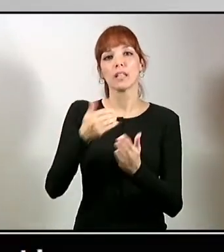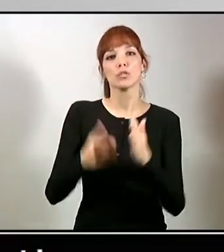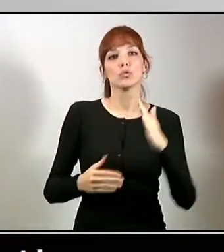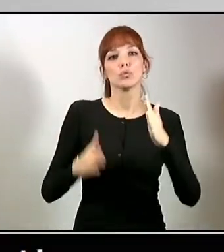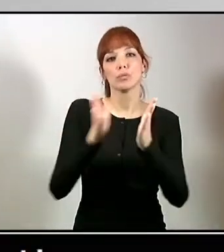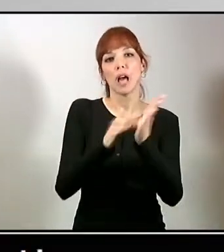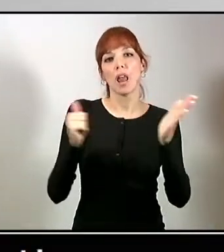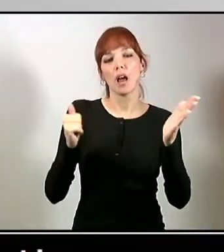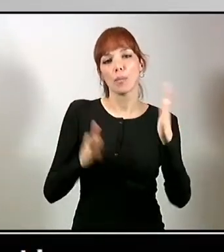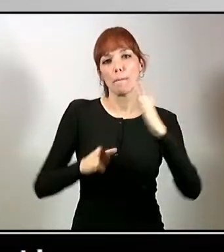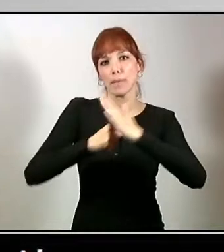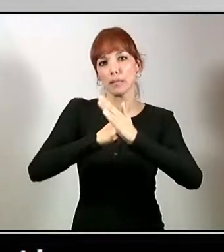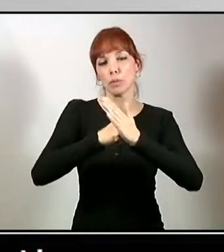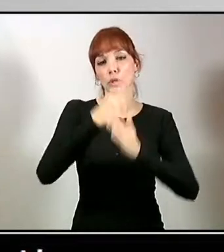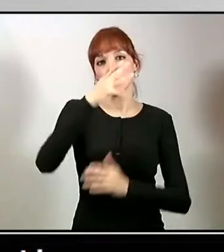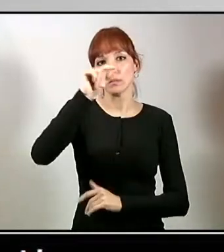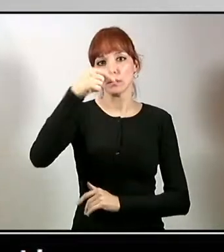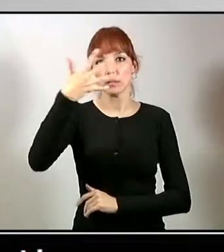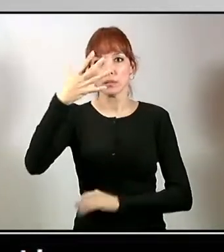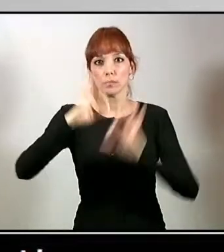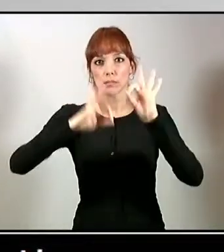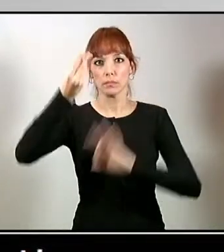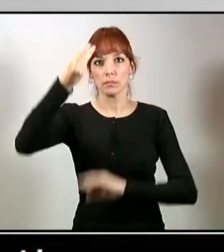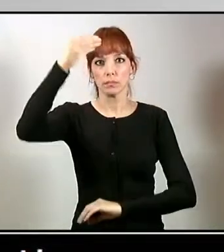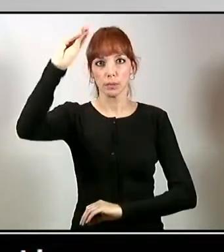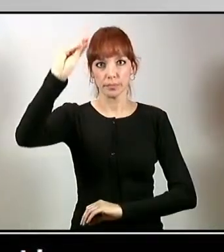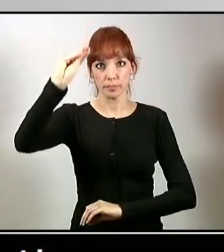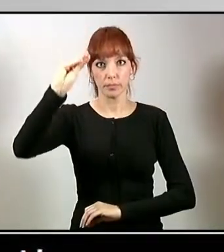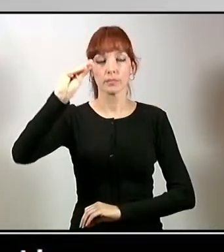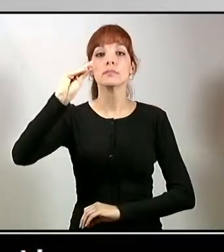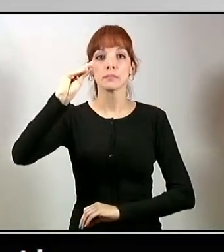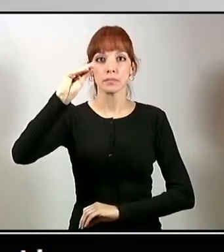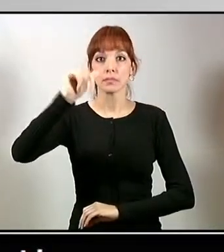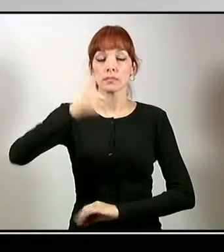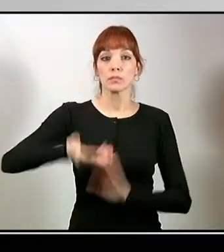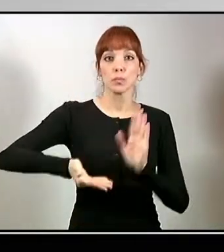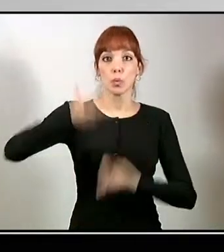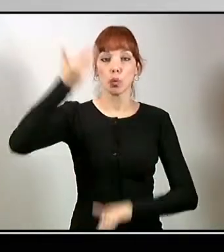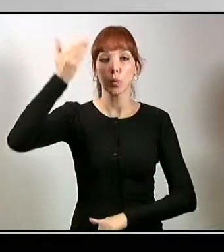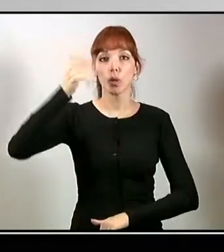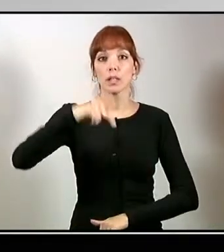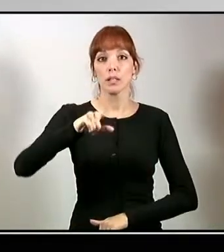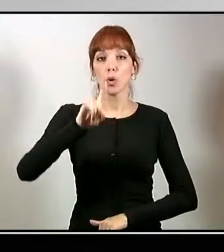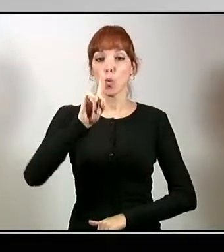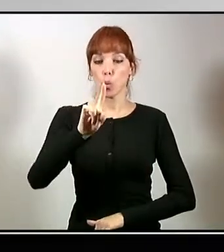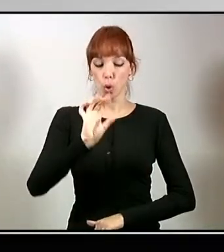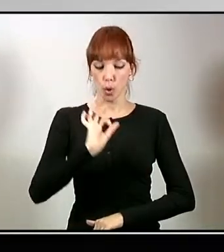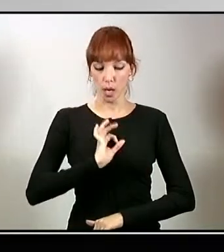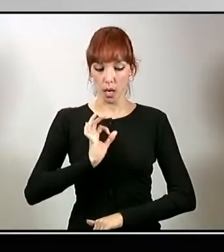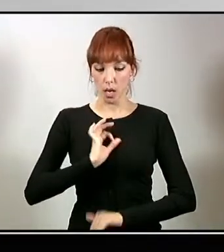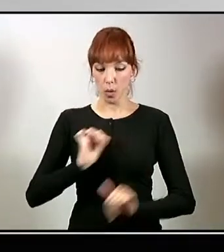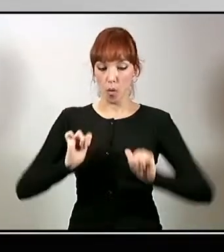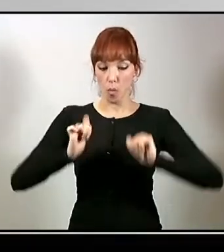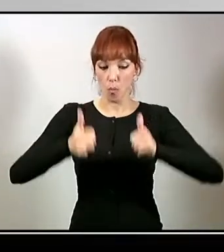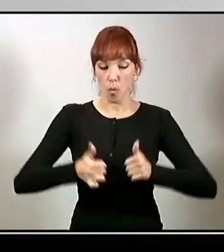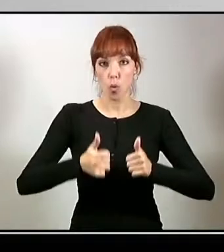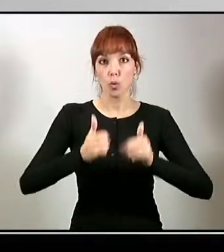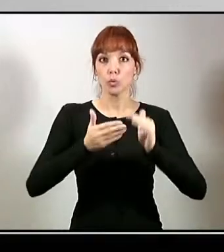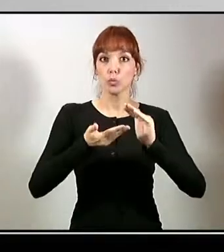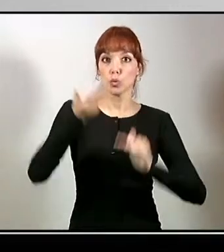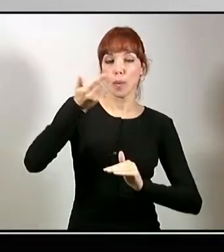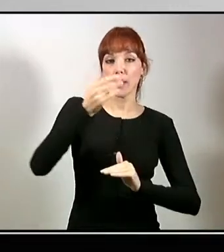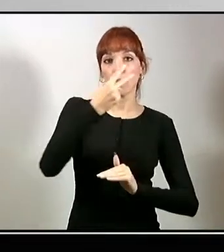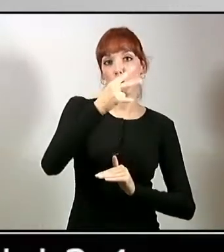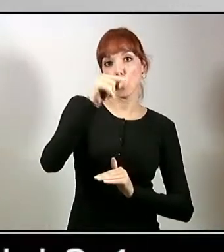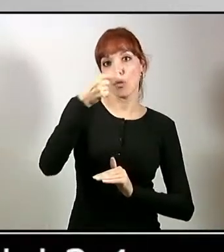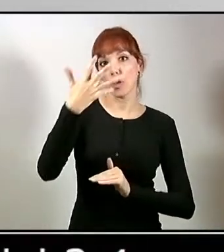de un 3,5%, contemplando un incremento efectivo a 1 de enero del 2,5% y uno variable,